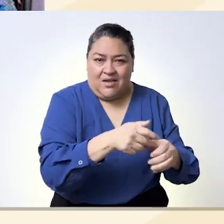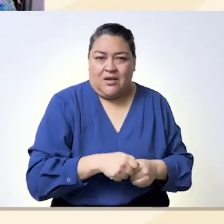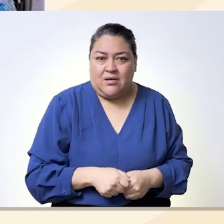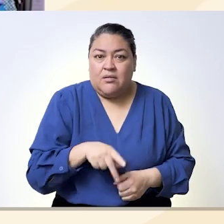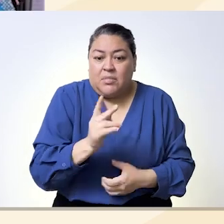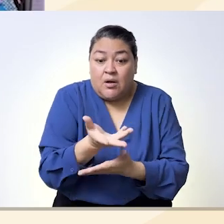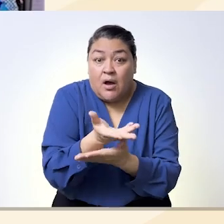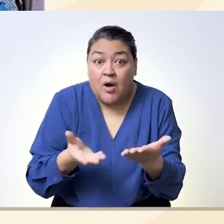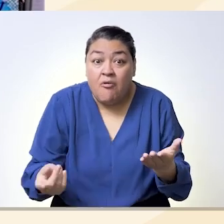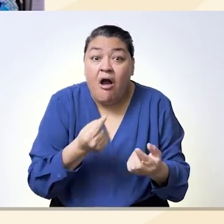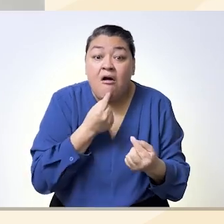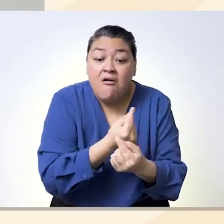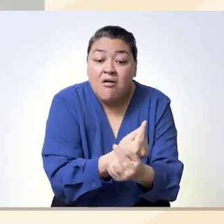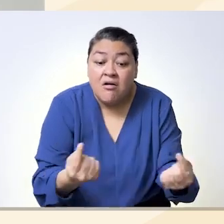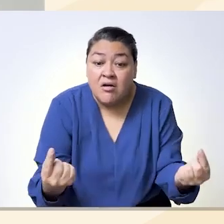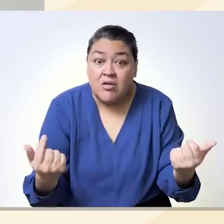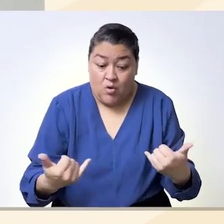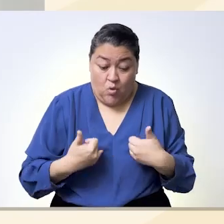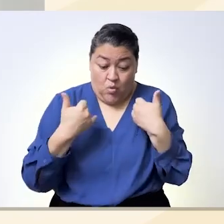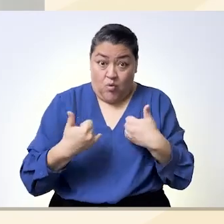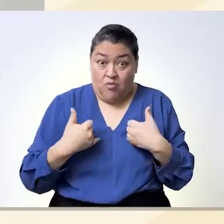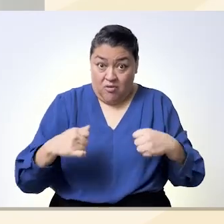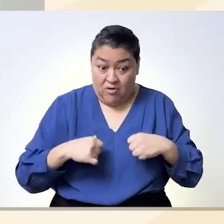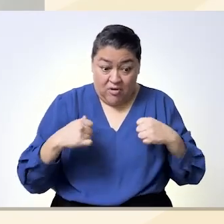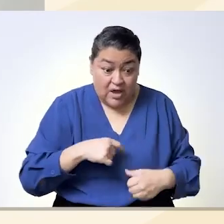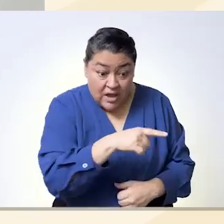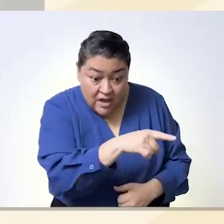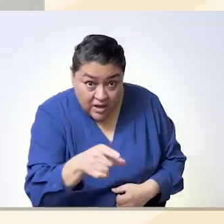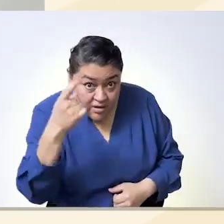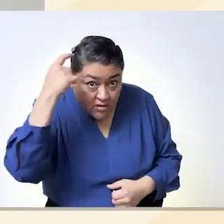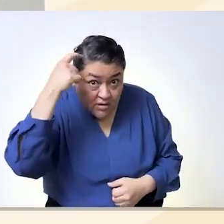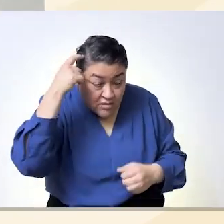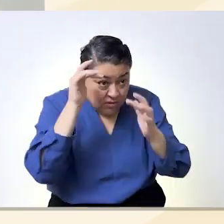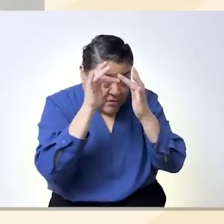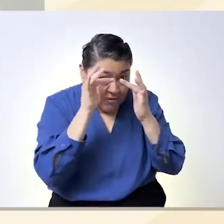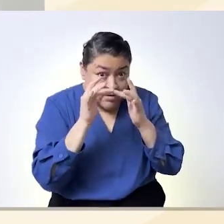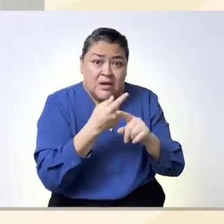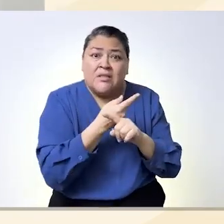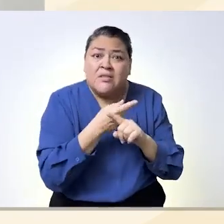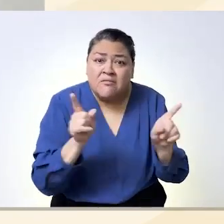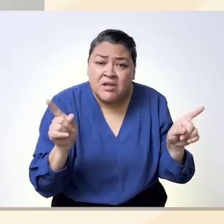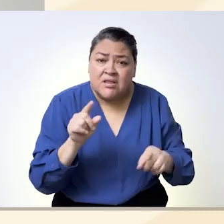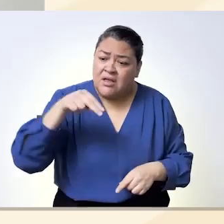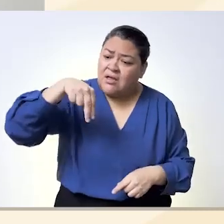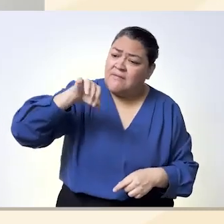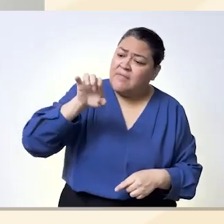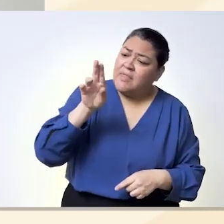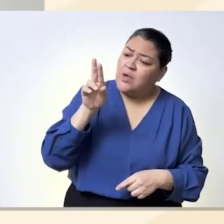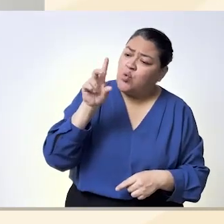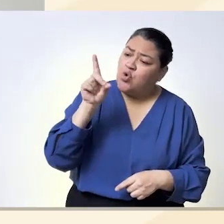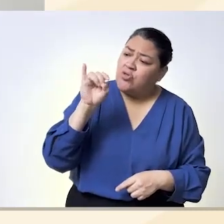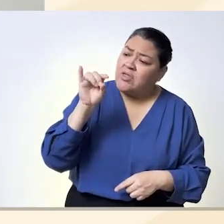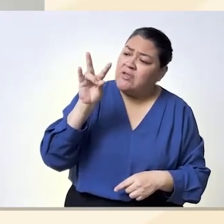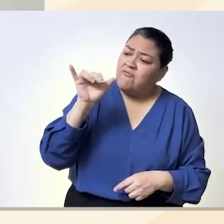en la escuela, pero ¿qué pasa con las niñeces, con las adolescencias neurodivergentes, ¿no? Entonces nada más para todas las personas que nos están mirando, pues